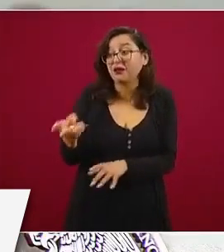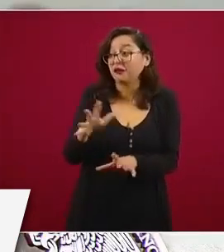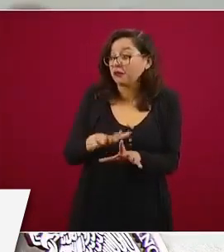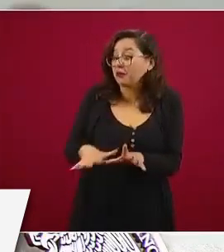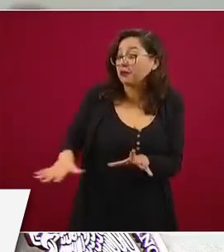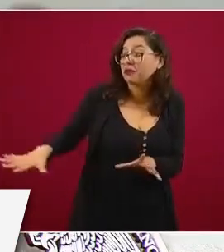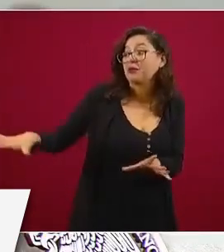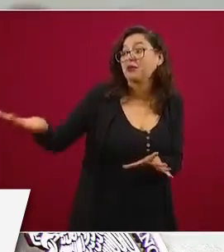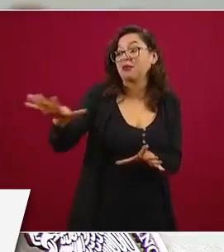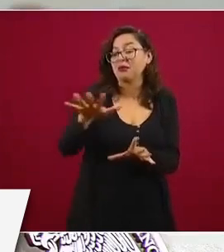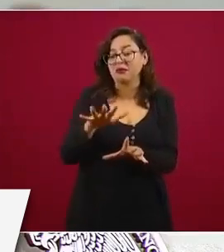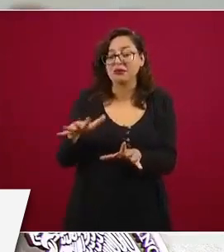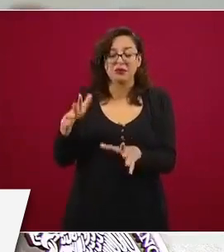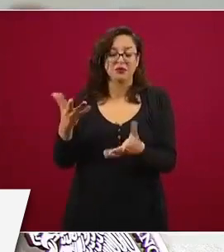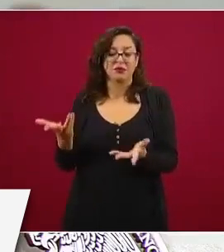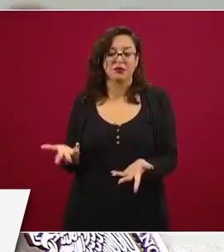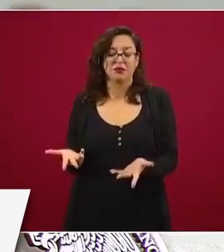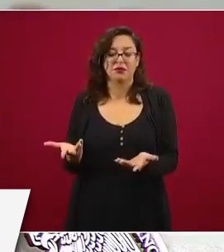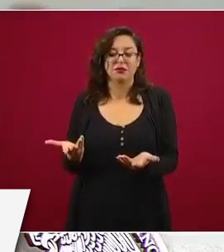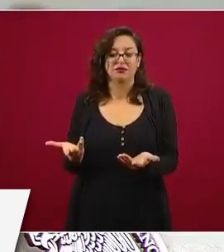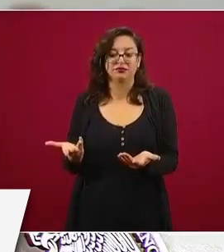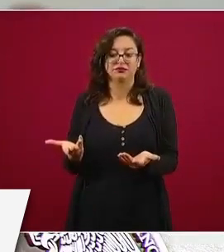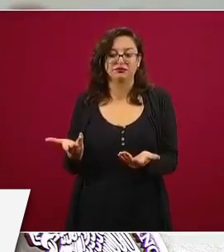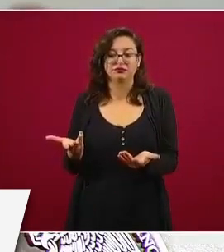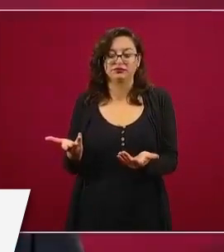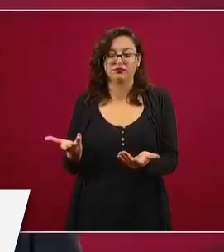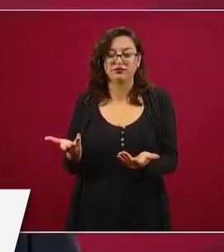para buscar que no haya